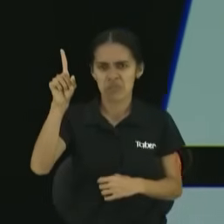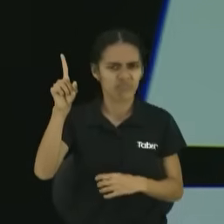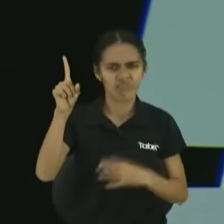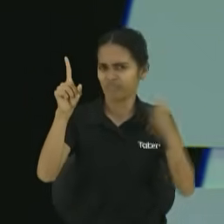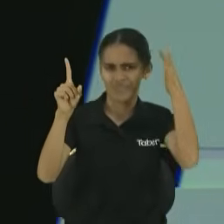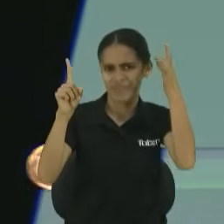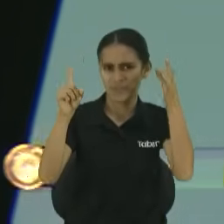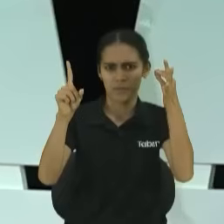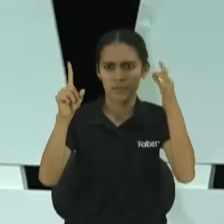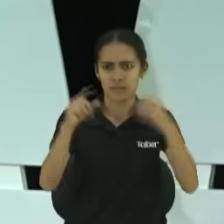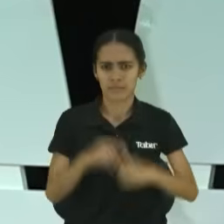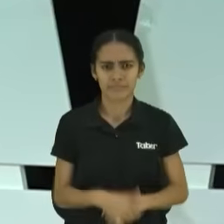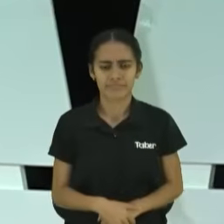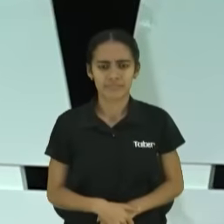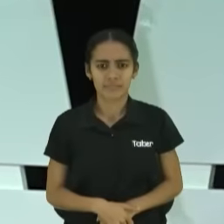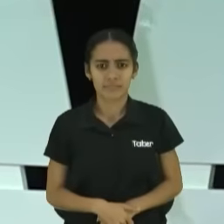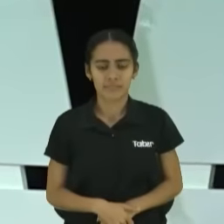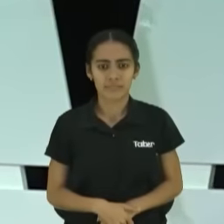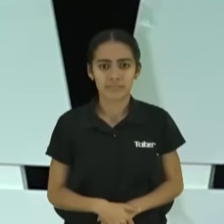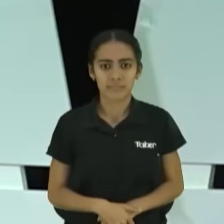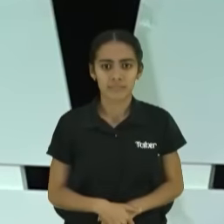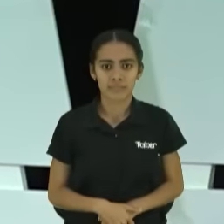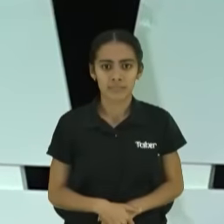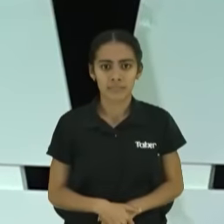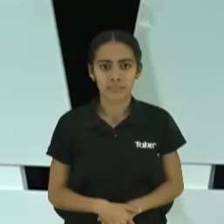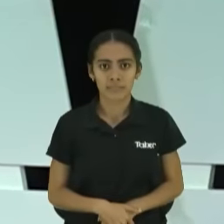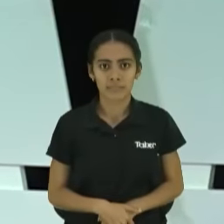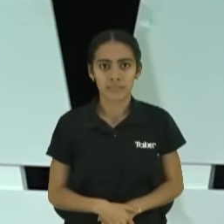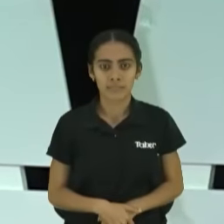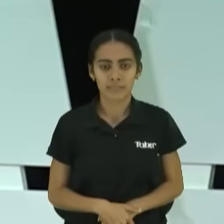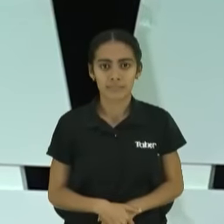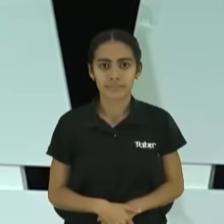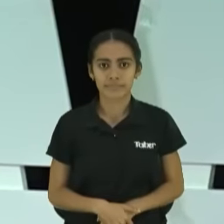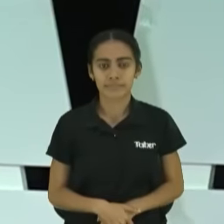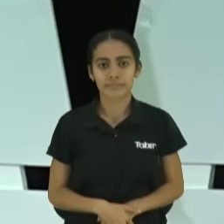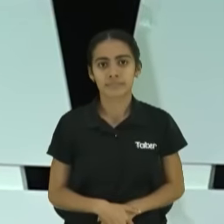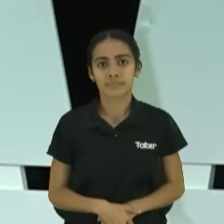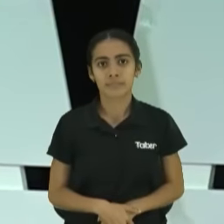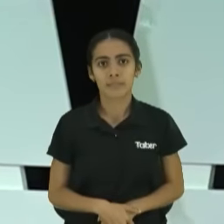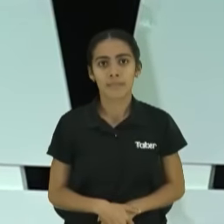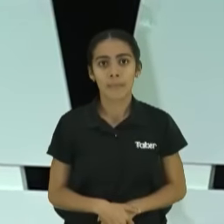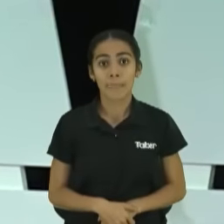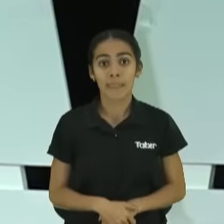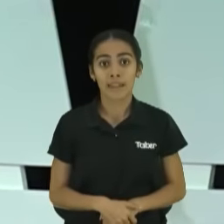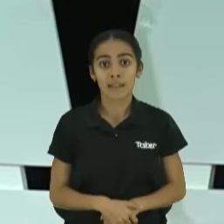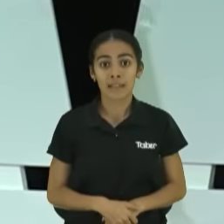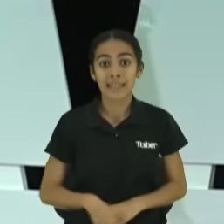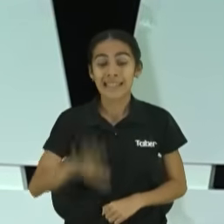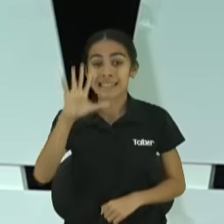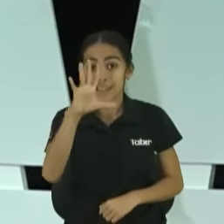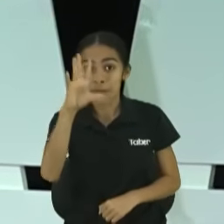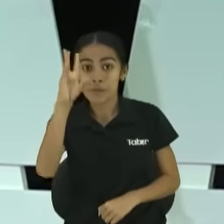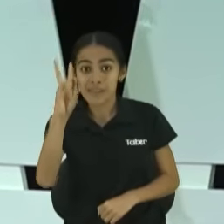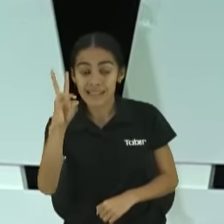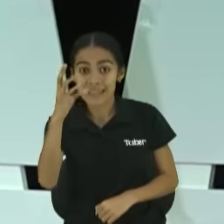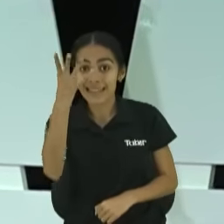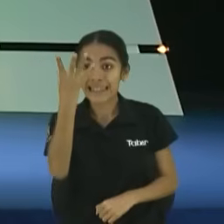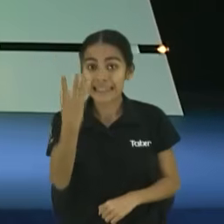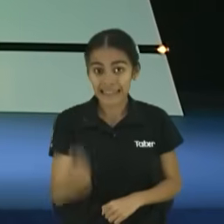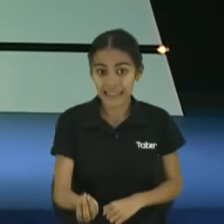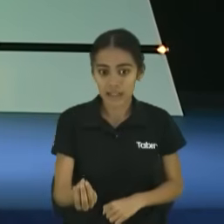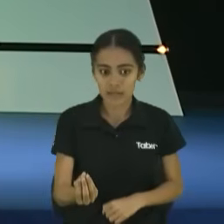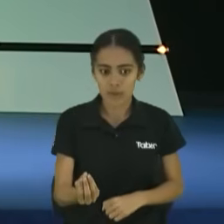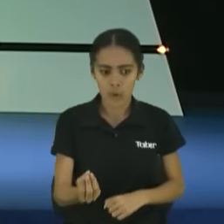Pero ya no lo es. Esa es la buena nueva que les traigo hoy. Que habiendo estado 5 o 6 días en compañía de otros